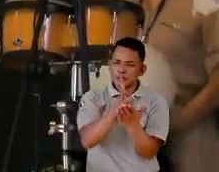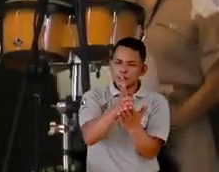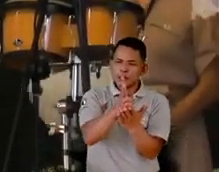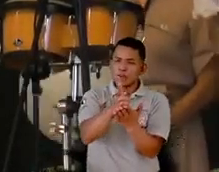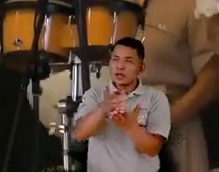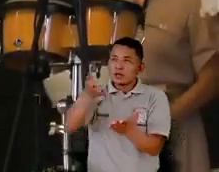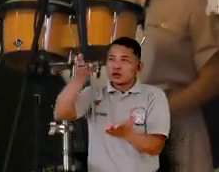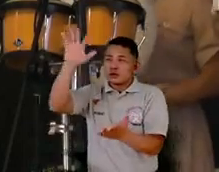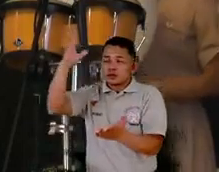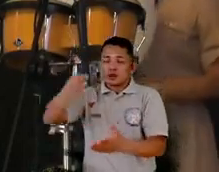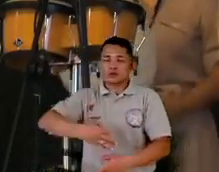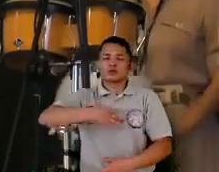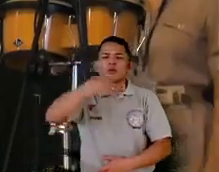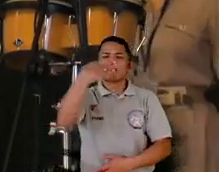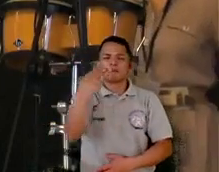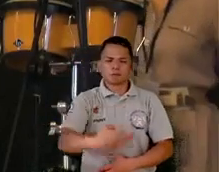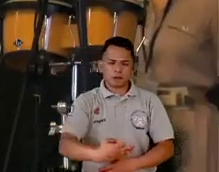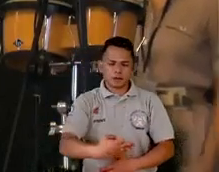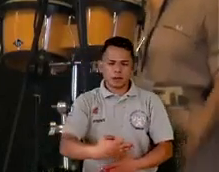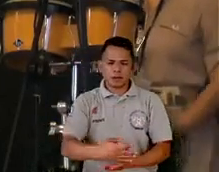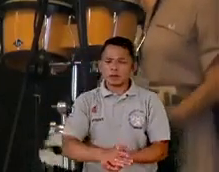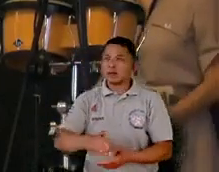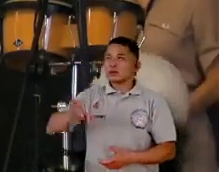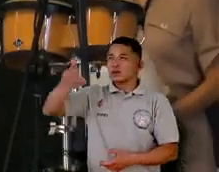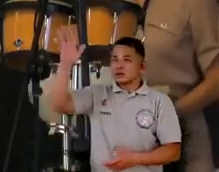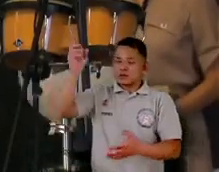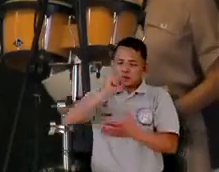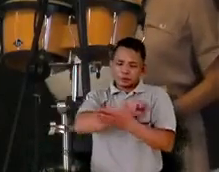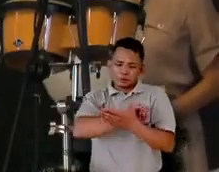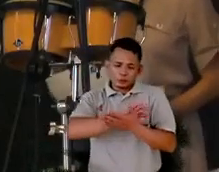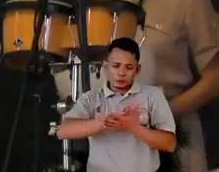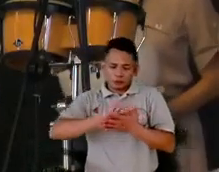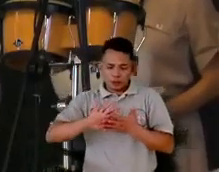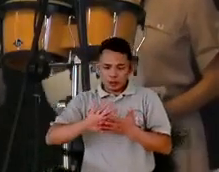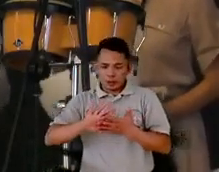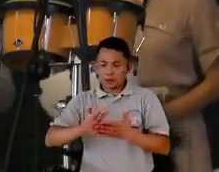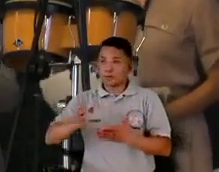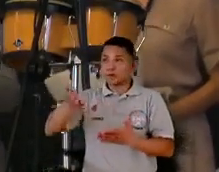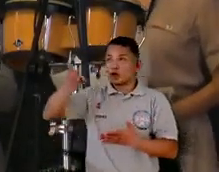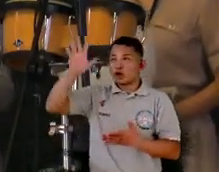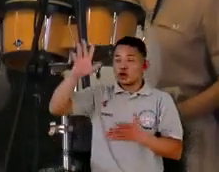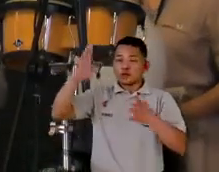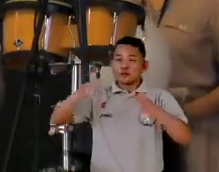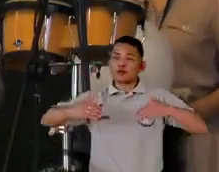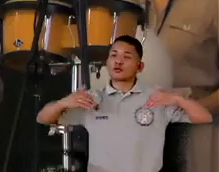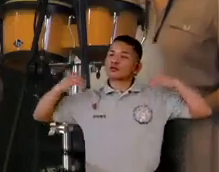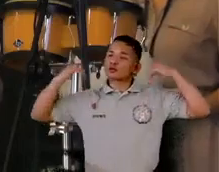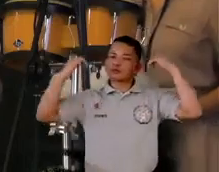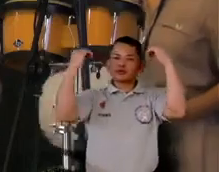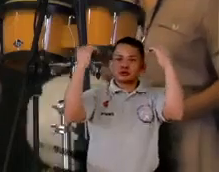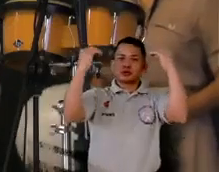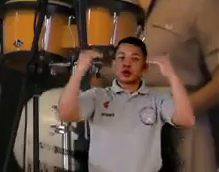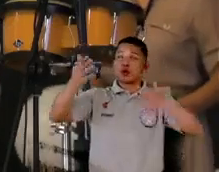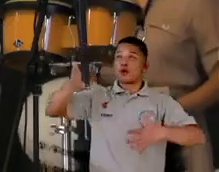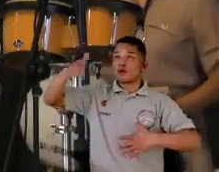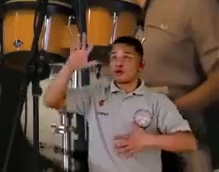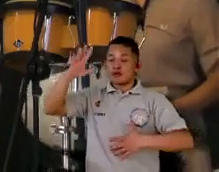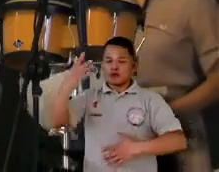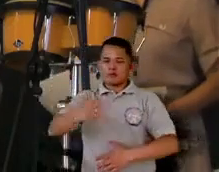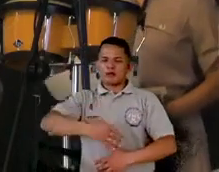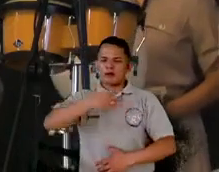Dios verdadero, Dios santo, Dios soberano, Dios